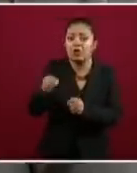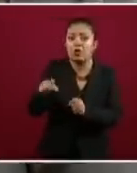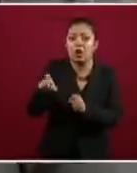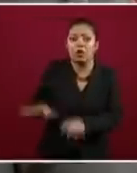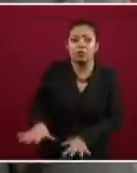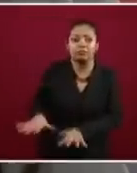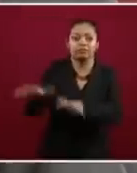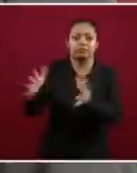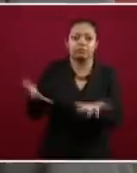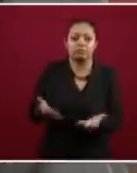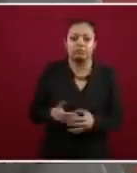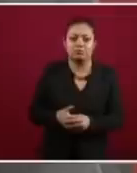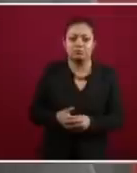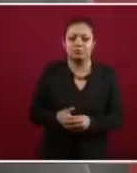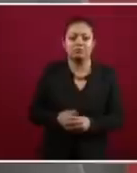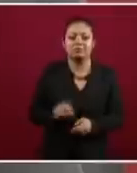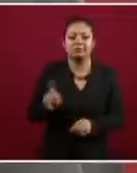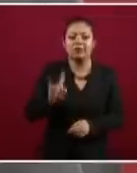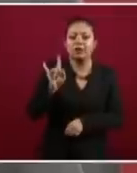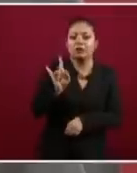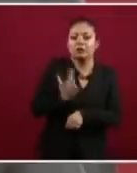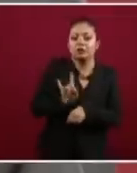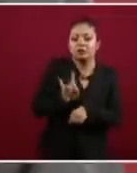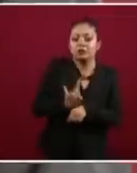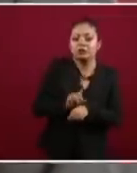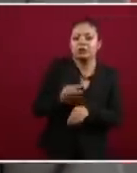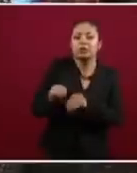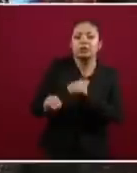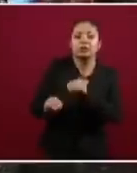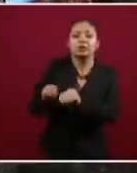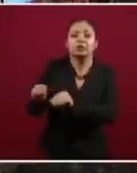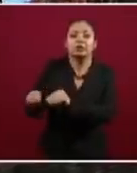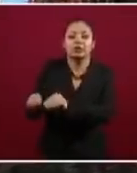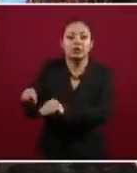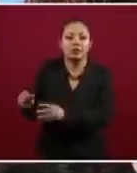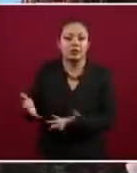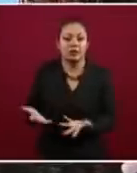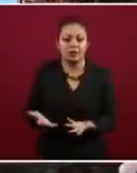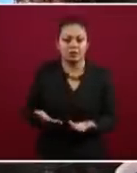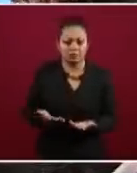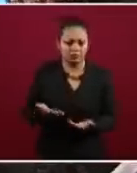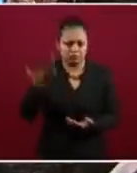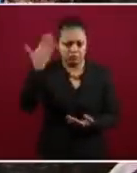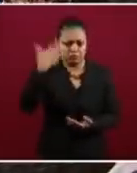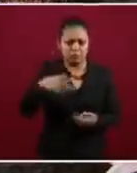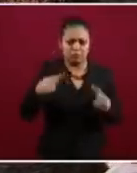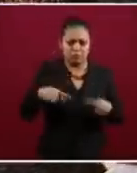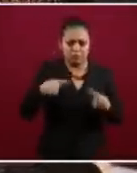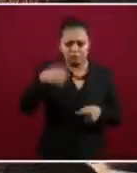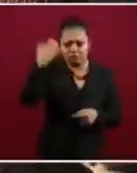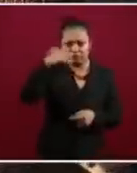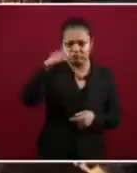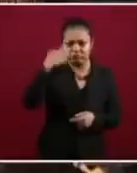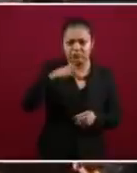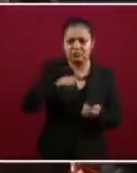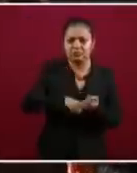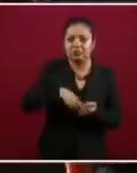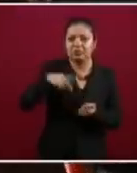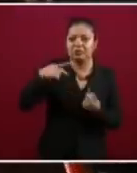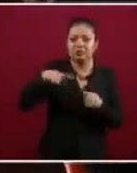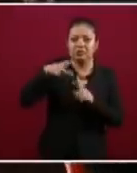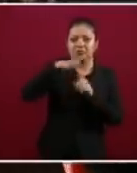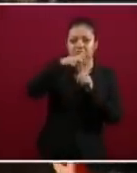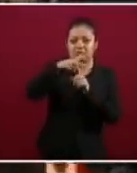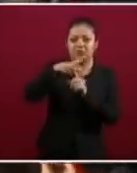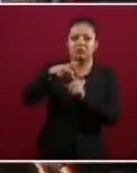¿Por qué plancharon bien todo? Bueno, hasta los expertos en manejo de espacio aéreo